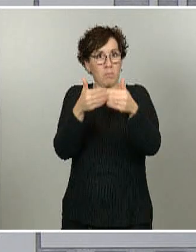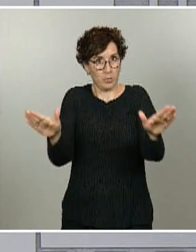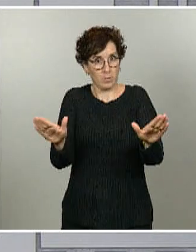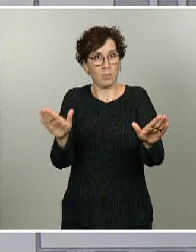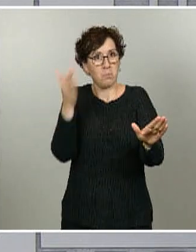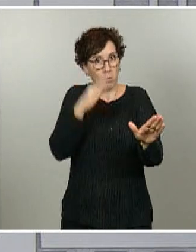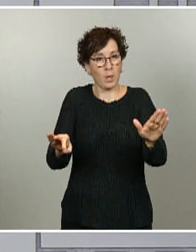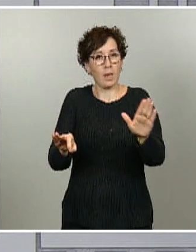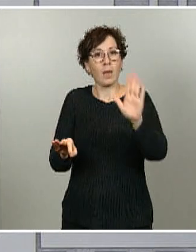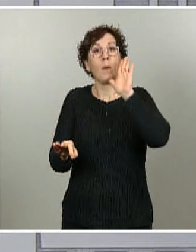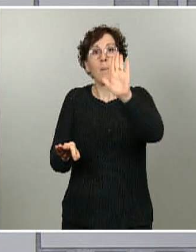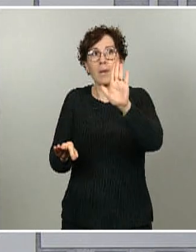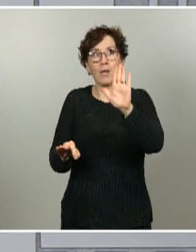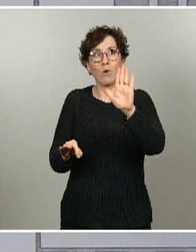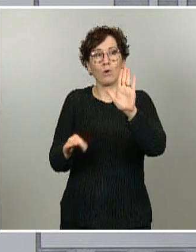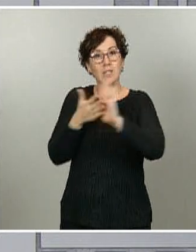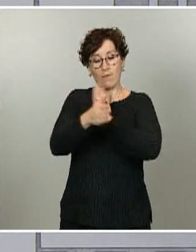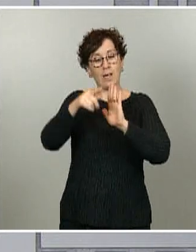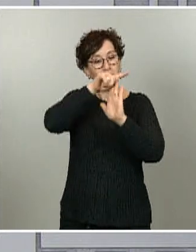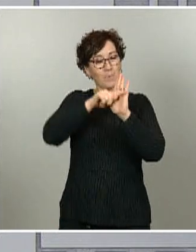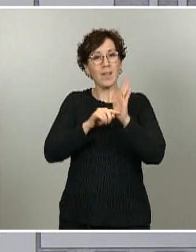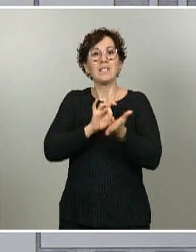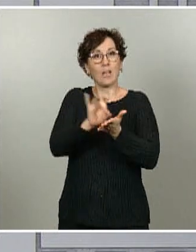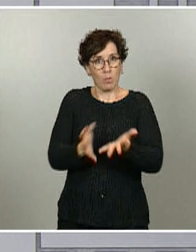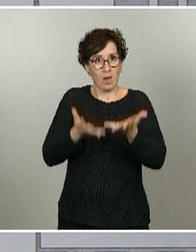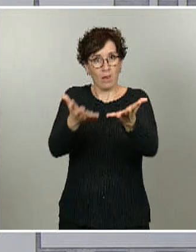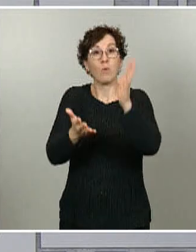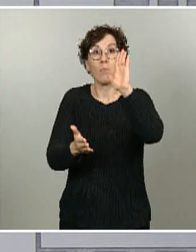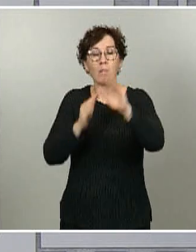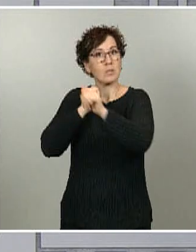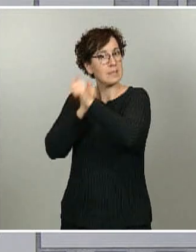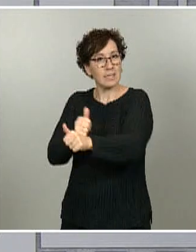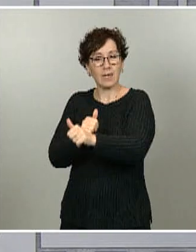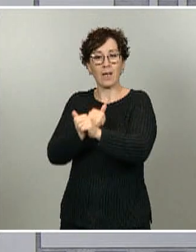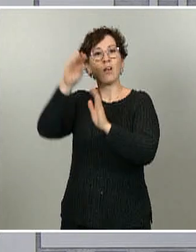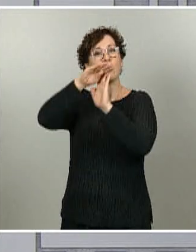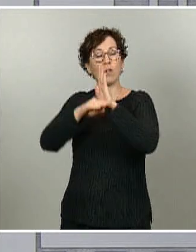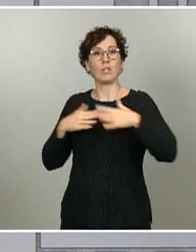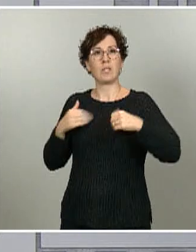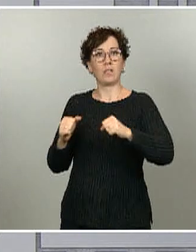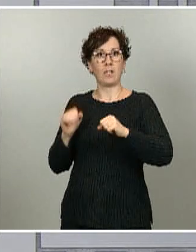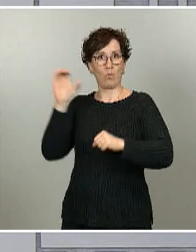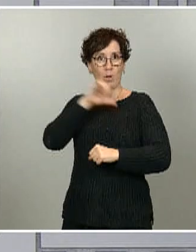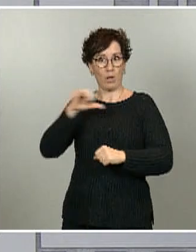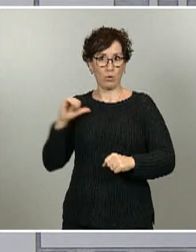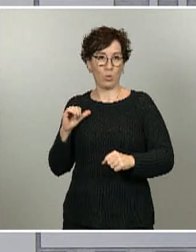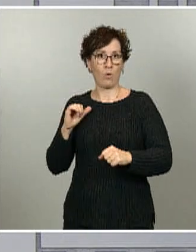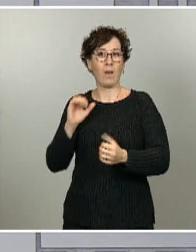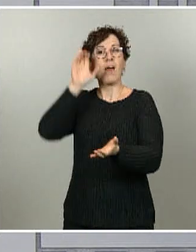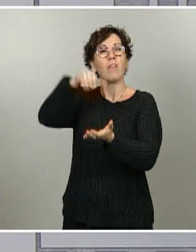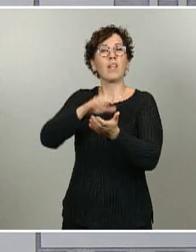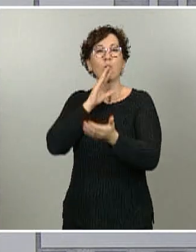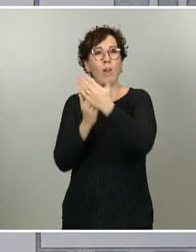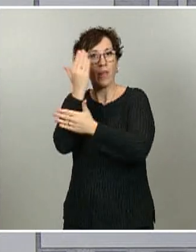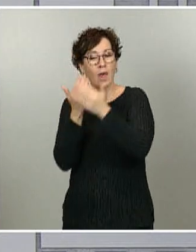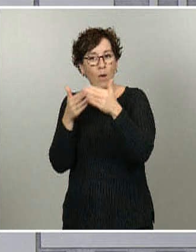el catálogo de servicios, pero determinen ellas en función de las condiciones sanitarias de su comunidad autónoma si procede a abrir los centros de día o es mejor prestar el catálogo de